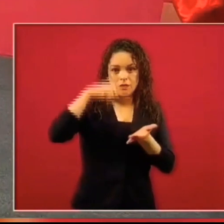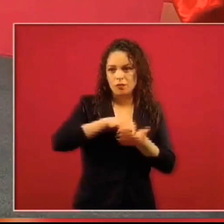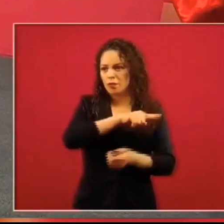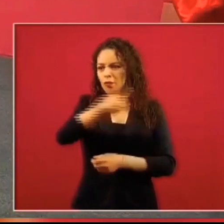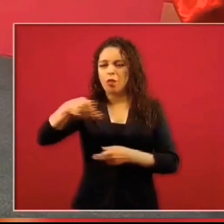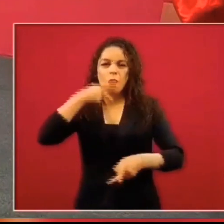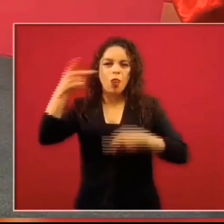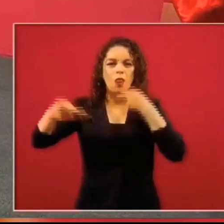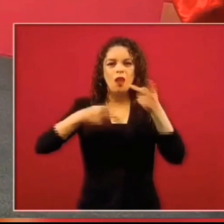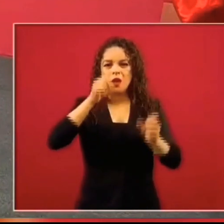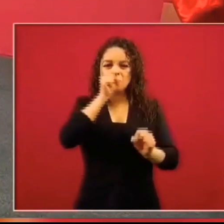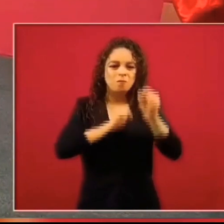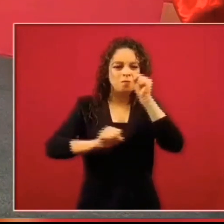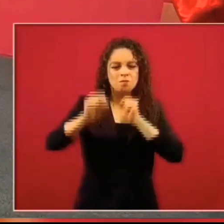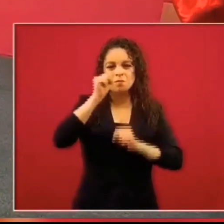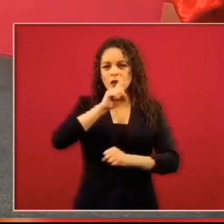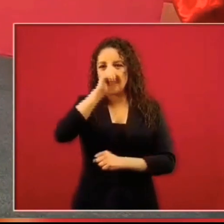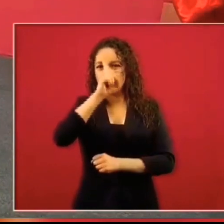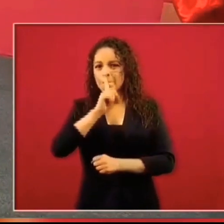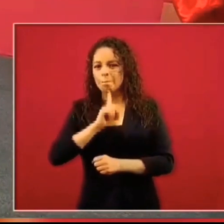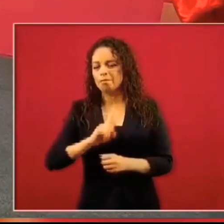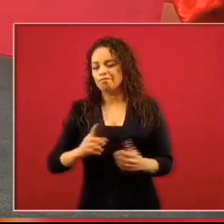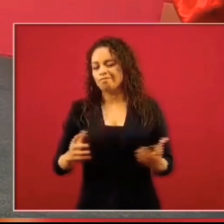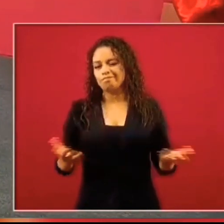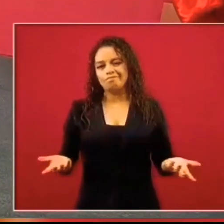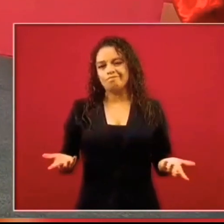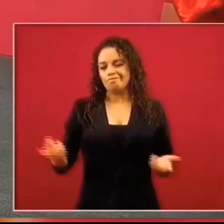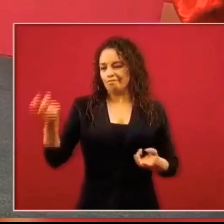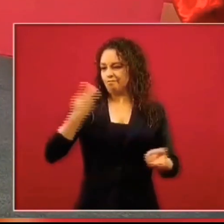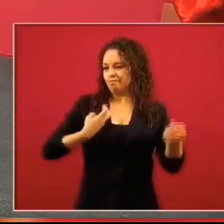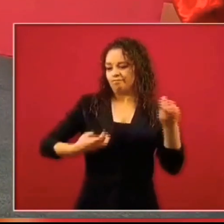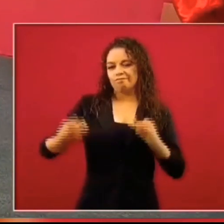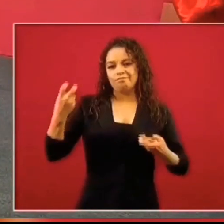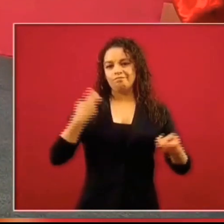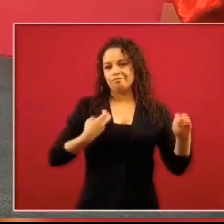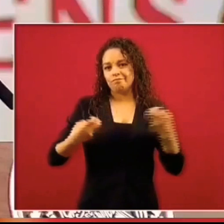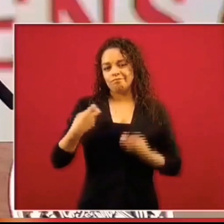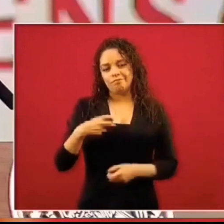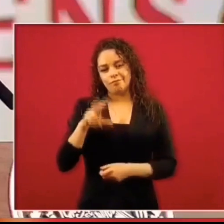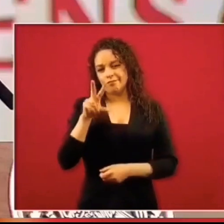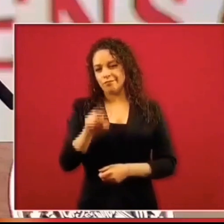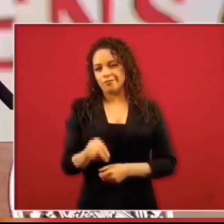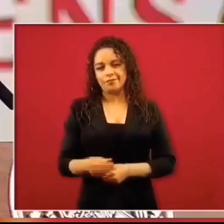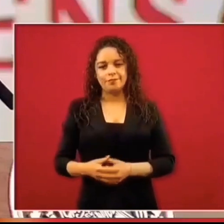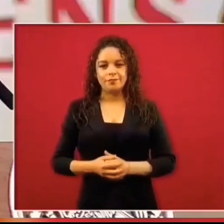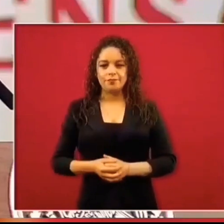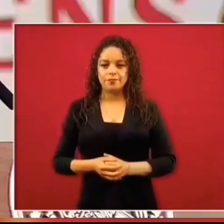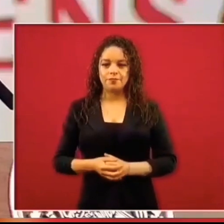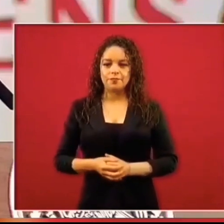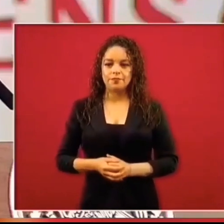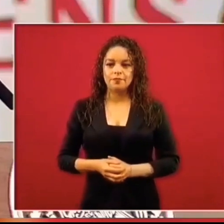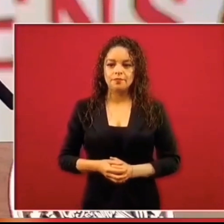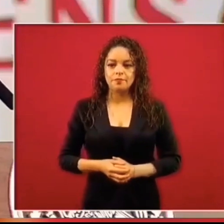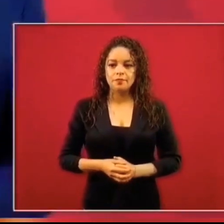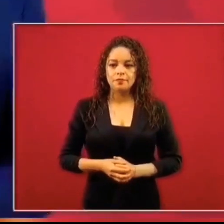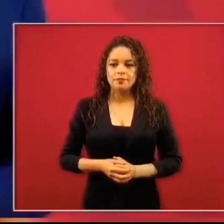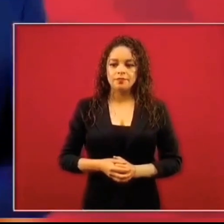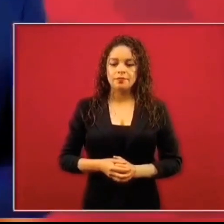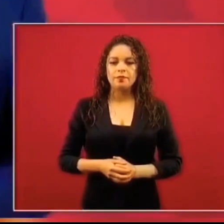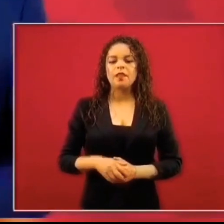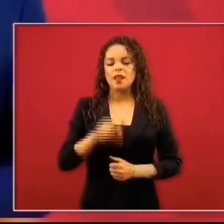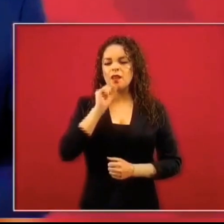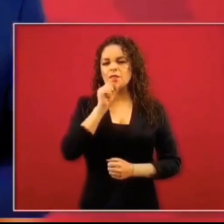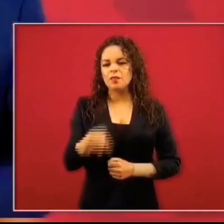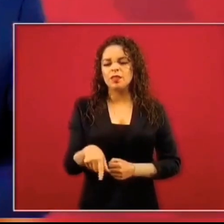todas esas campañas de desprestigio. Ahí también me explicaban un